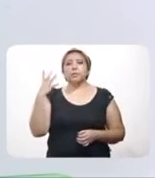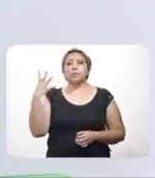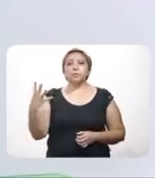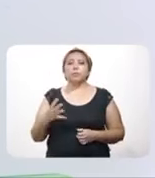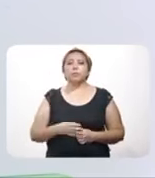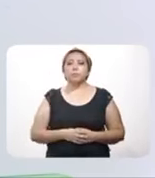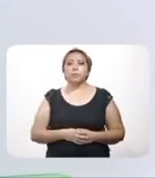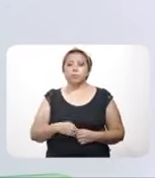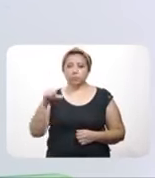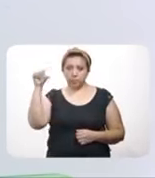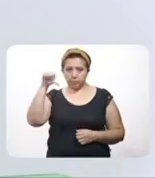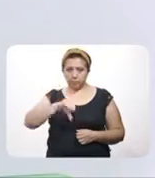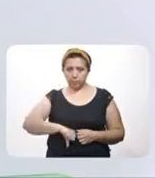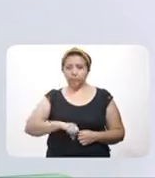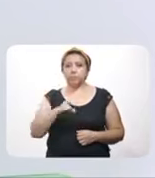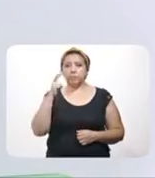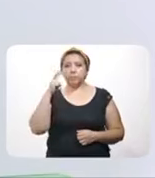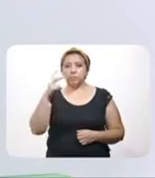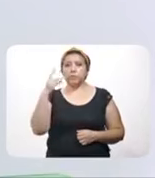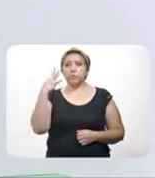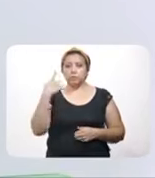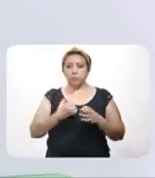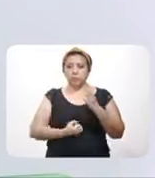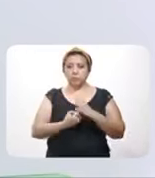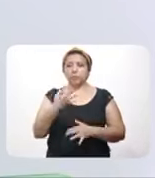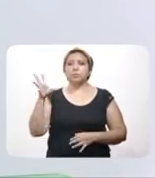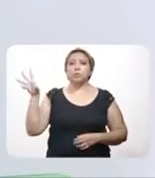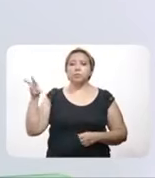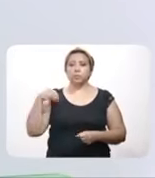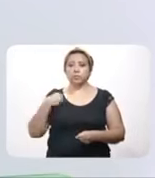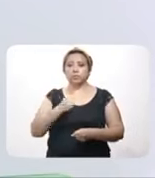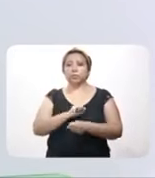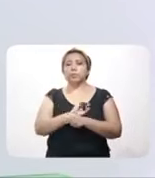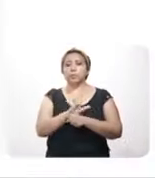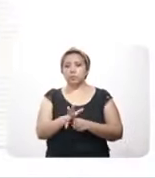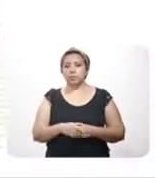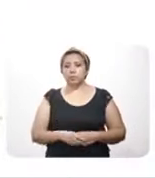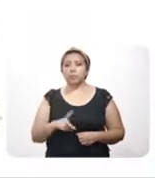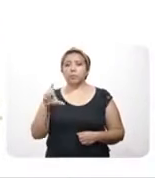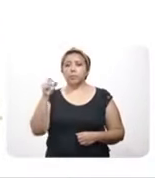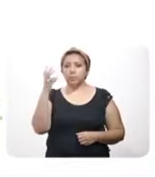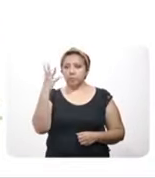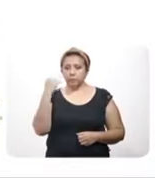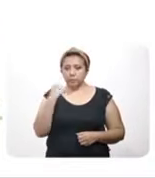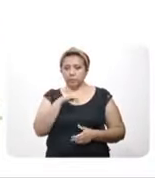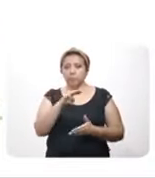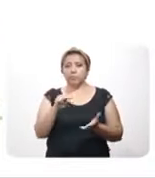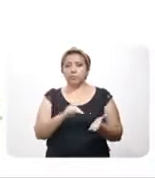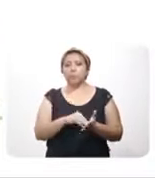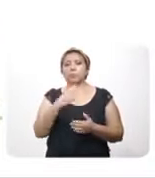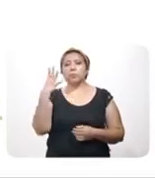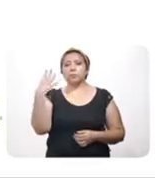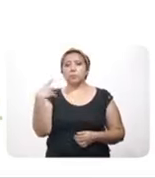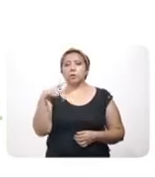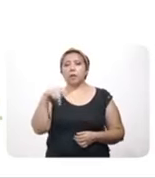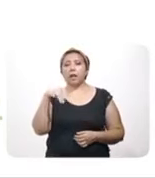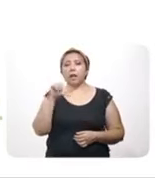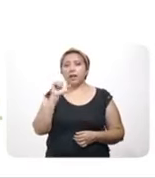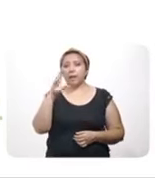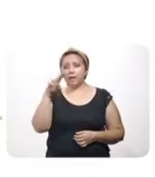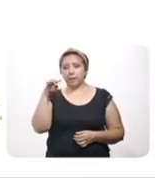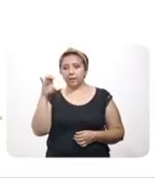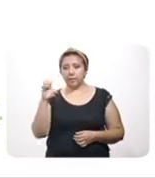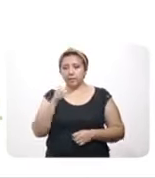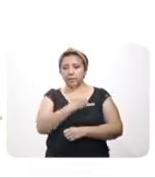32.734. Hoy se detectaron 50 nuevos contagios de coronavirus, 29 en Mérida, 4 en Acanqué y en